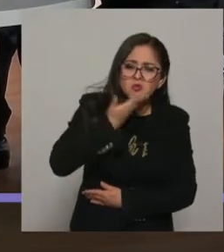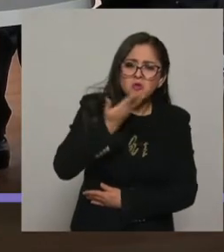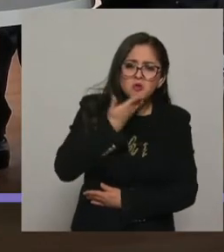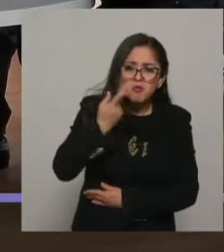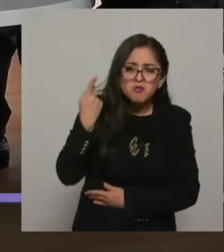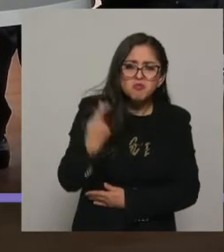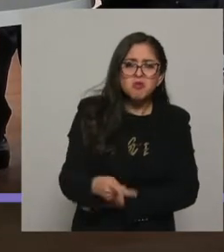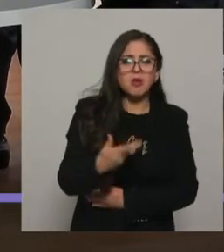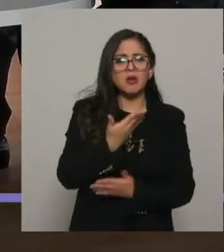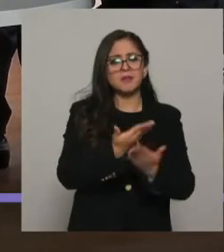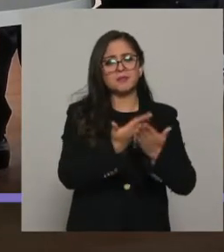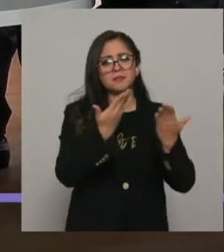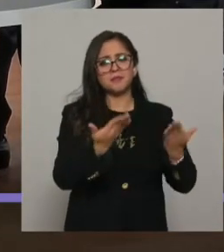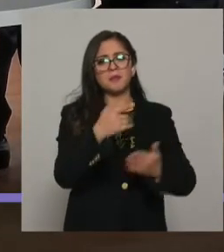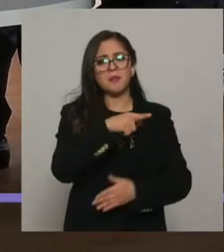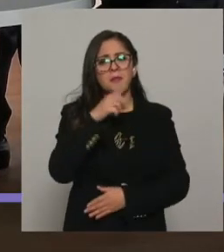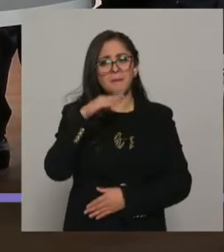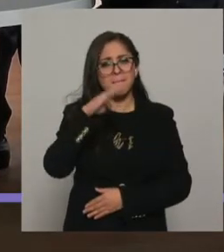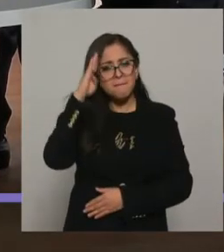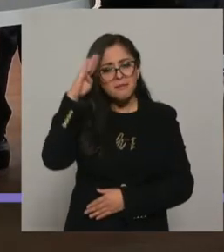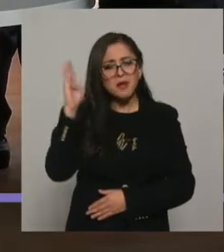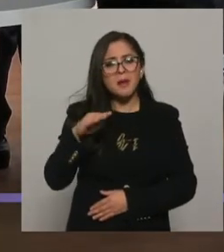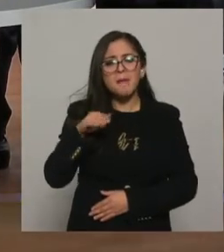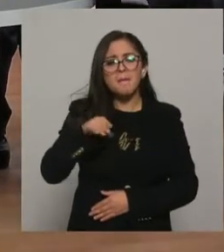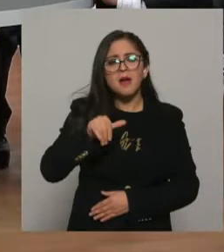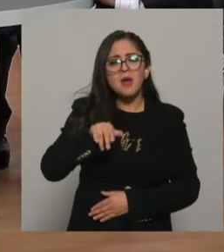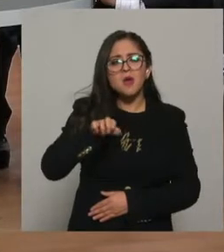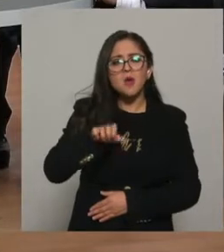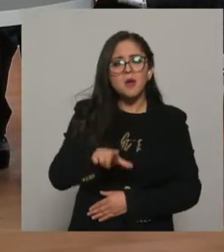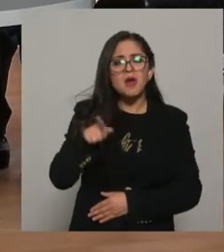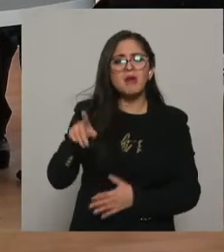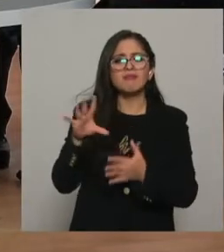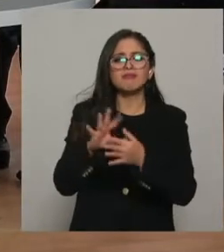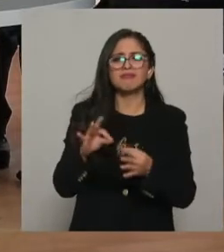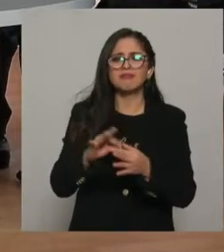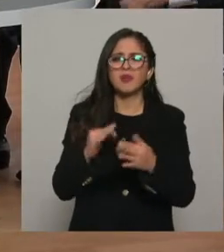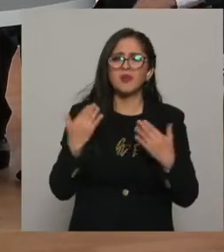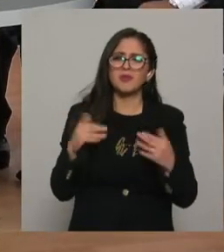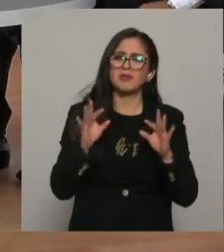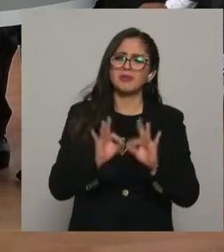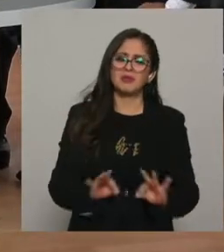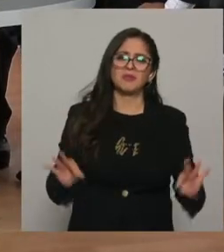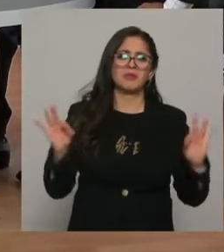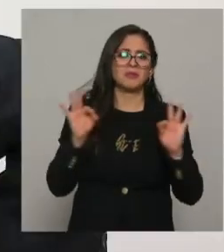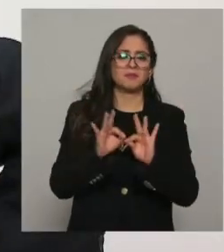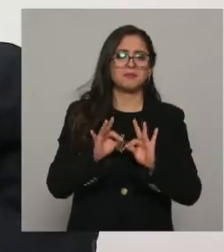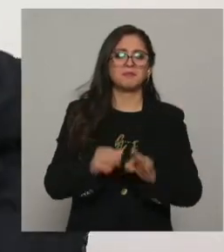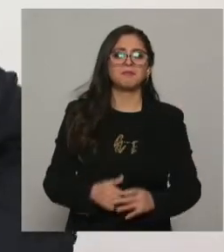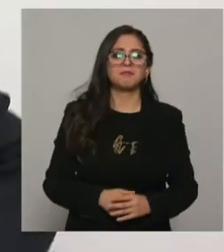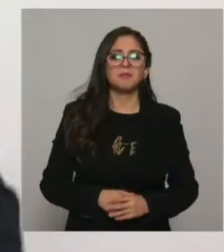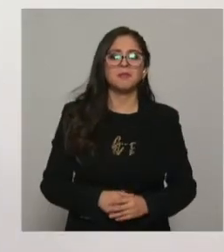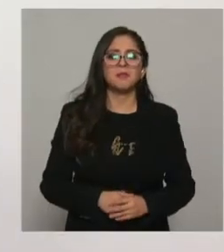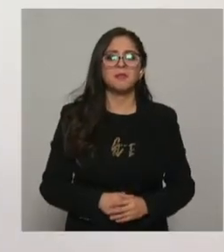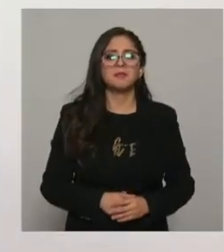propio maestro Manuel Garcés cómo se está viviendo esta conmemoración, esta fecha tan importante? Ariana, hablar de Día de Muertos